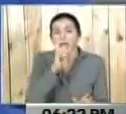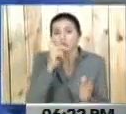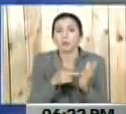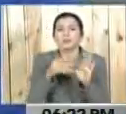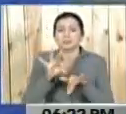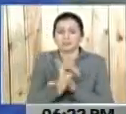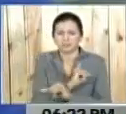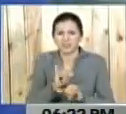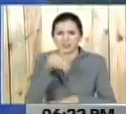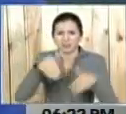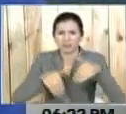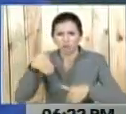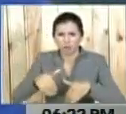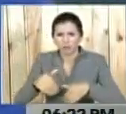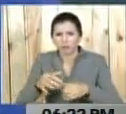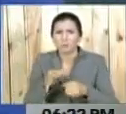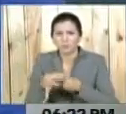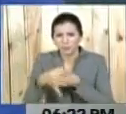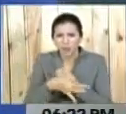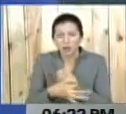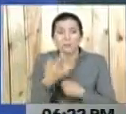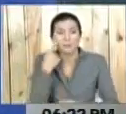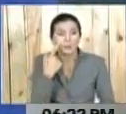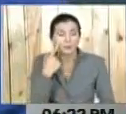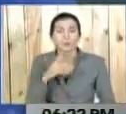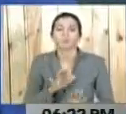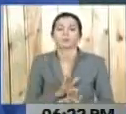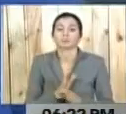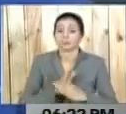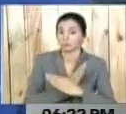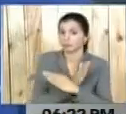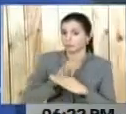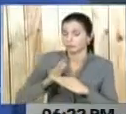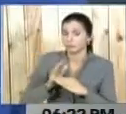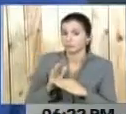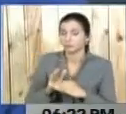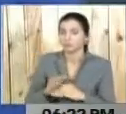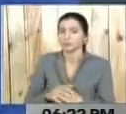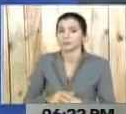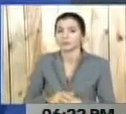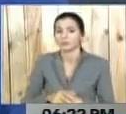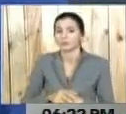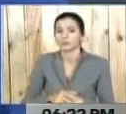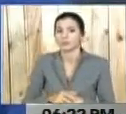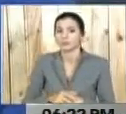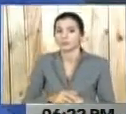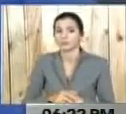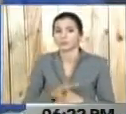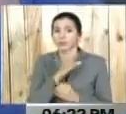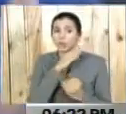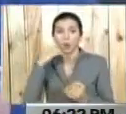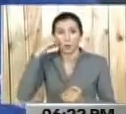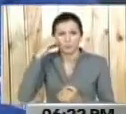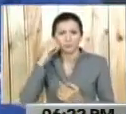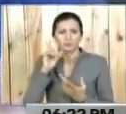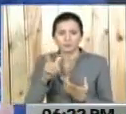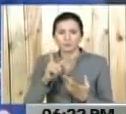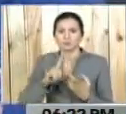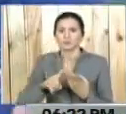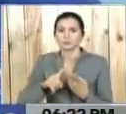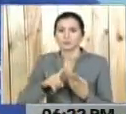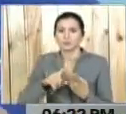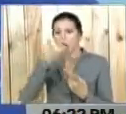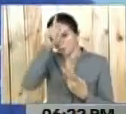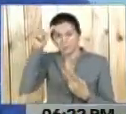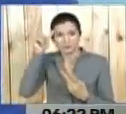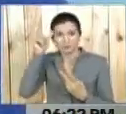elecciones municipales, vimos que una diferencia entre los pueblos López y Enrique Capriles desencadenó en la iniciativa de la salida de la